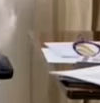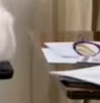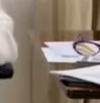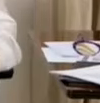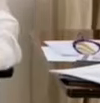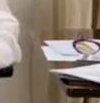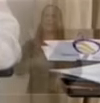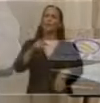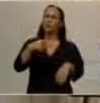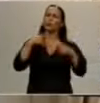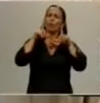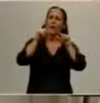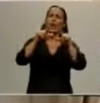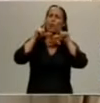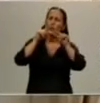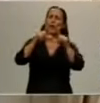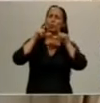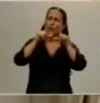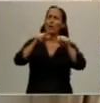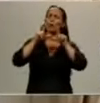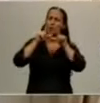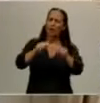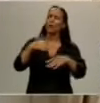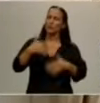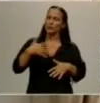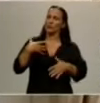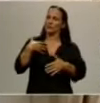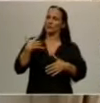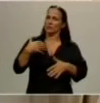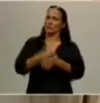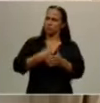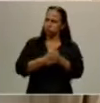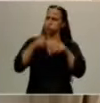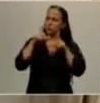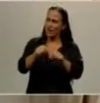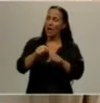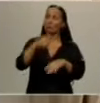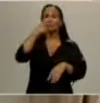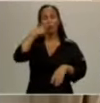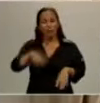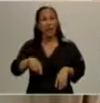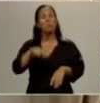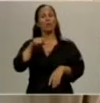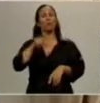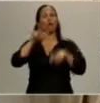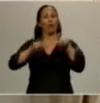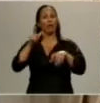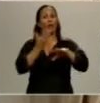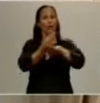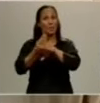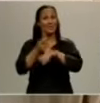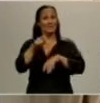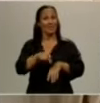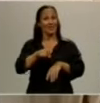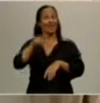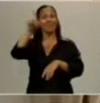Luego de muchos reclamos permanentes, duros reclamos, finalmente los representantes de la